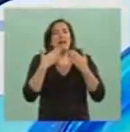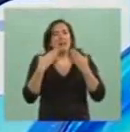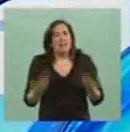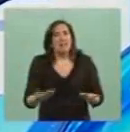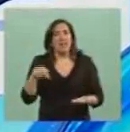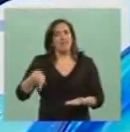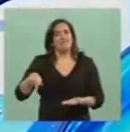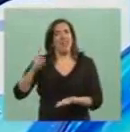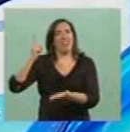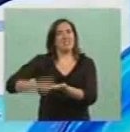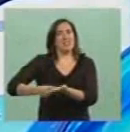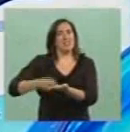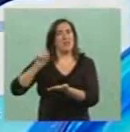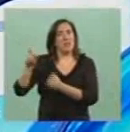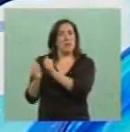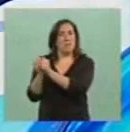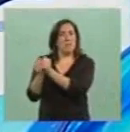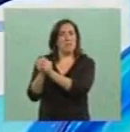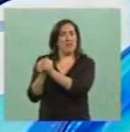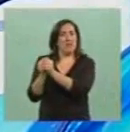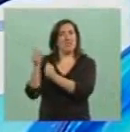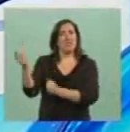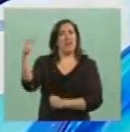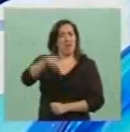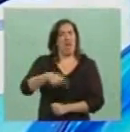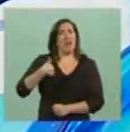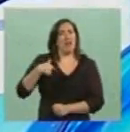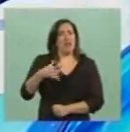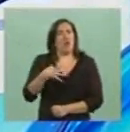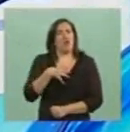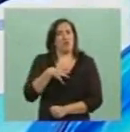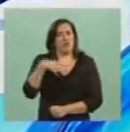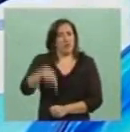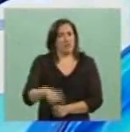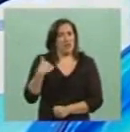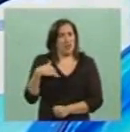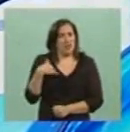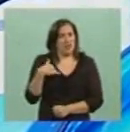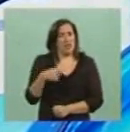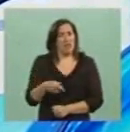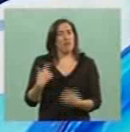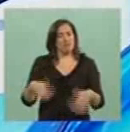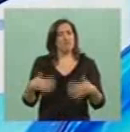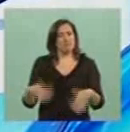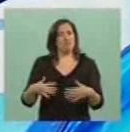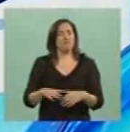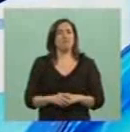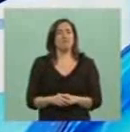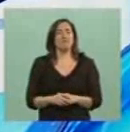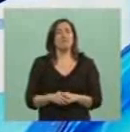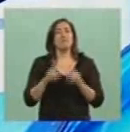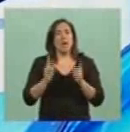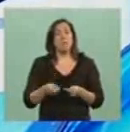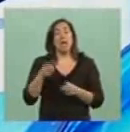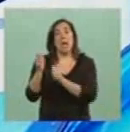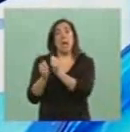esta decisión empresarial de confianza en el país, que es radicar. Y también hoy las proveedoras de